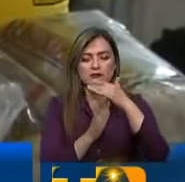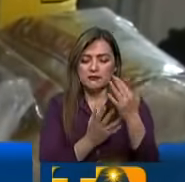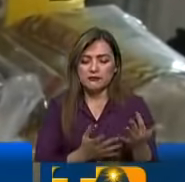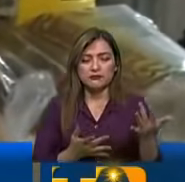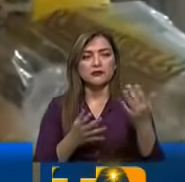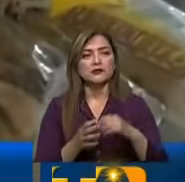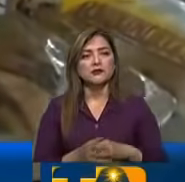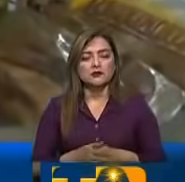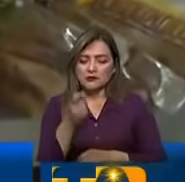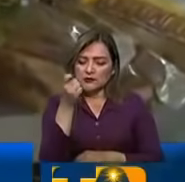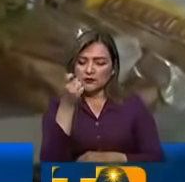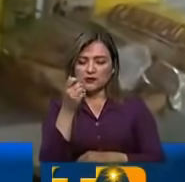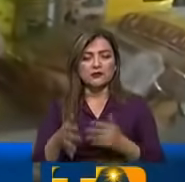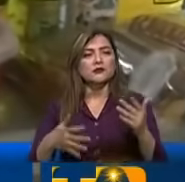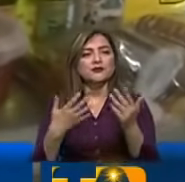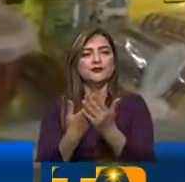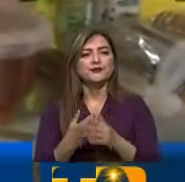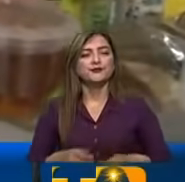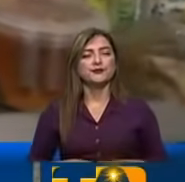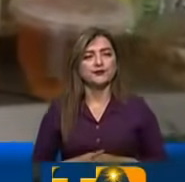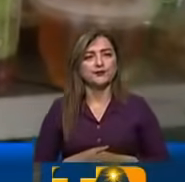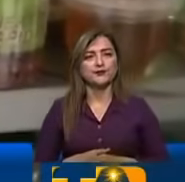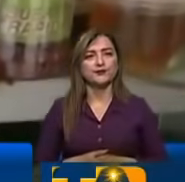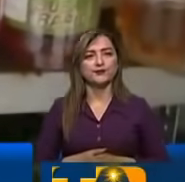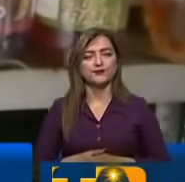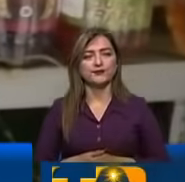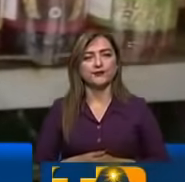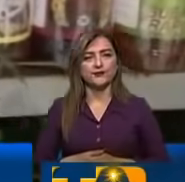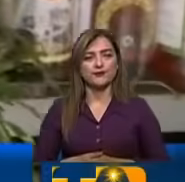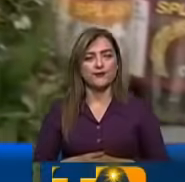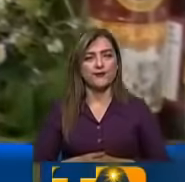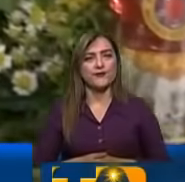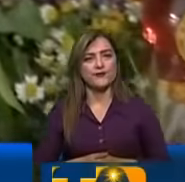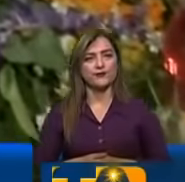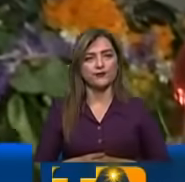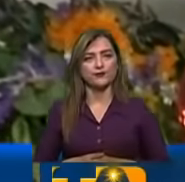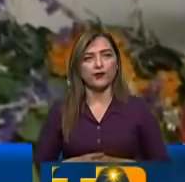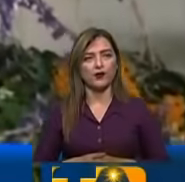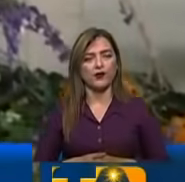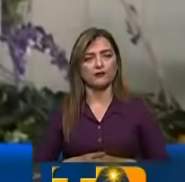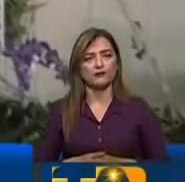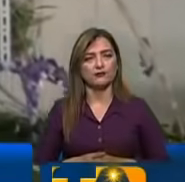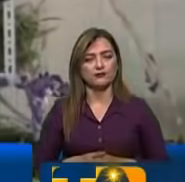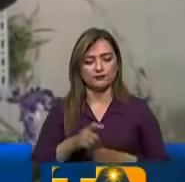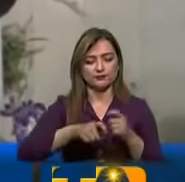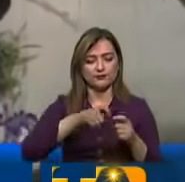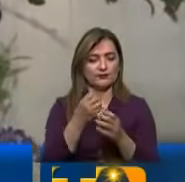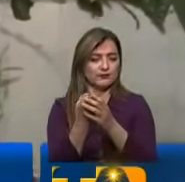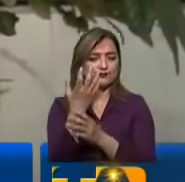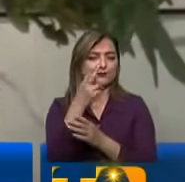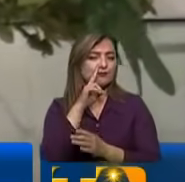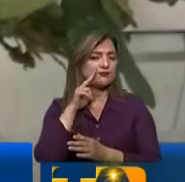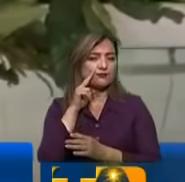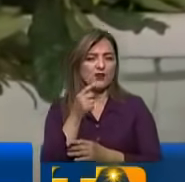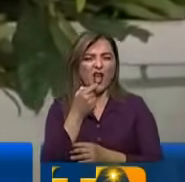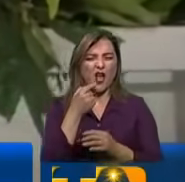esperanza, el dinero, absolutamente todo ustedes pueden encontrar aquí. Adicionalmente de los atados dulces, los